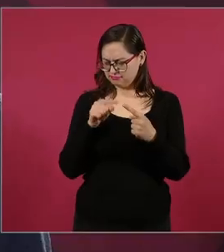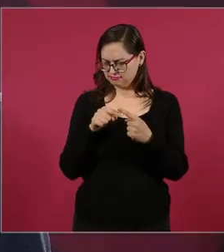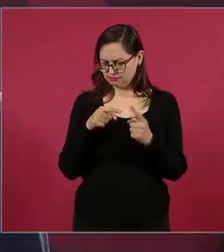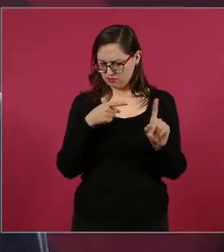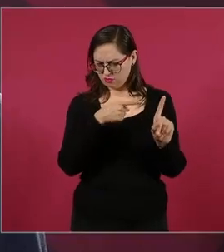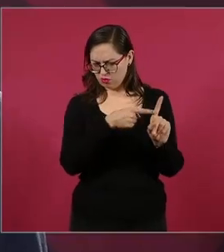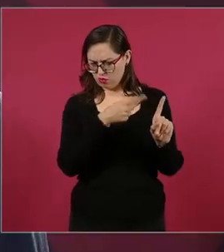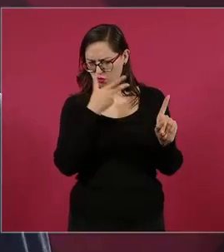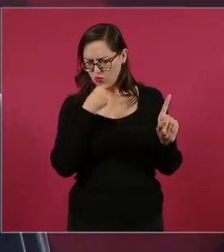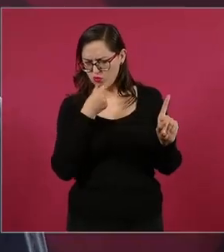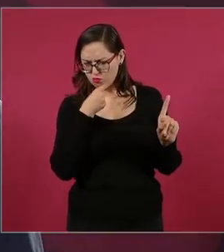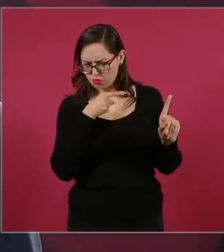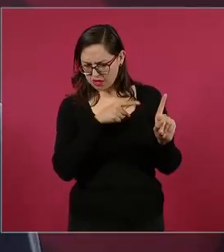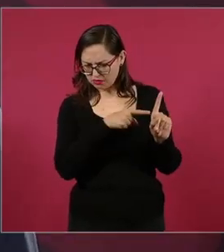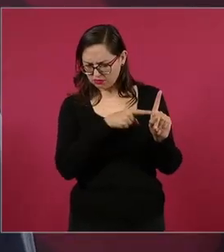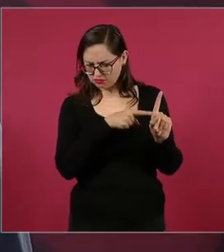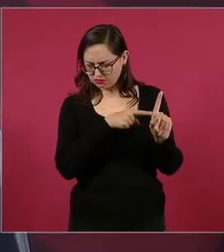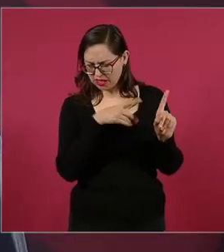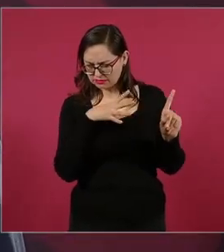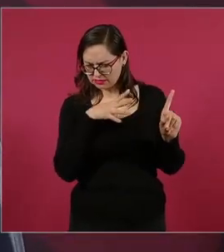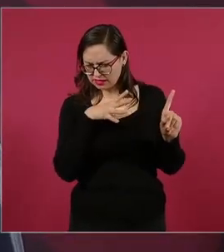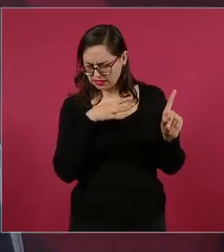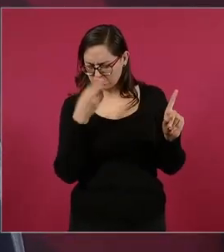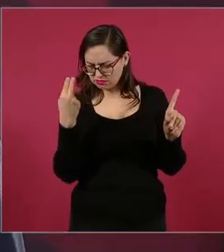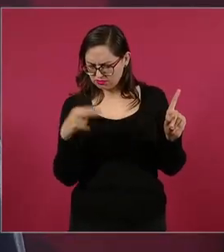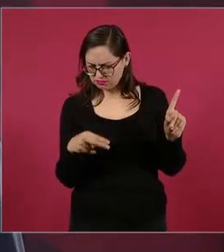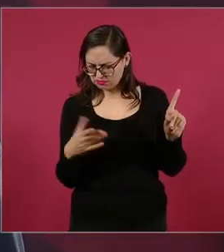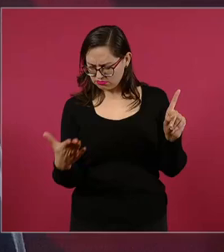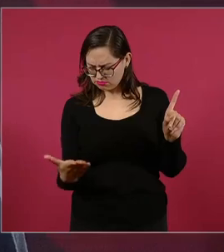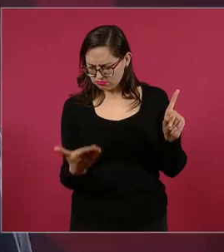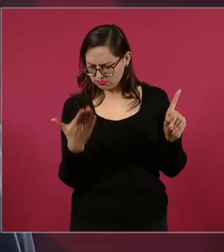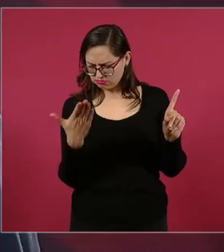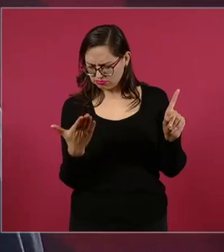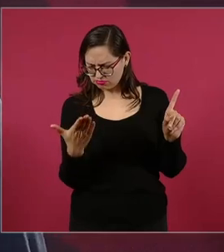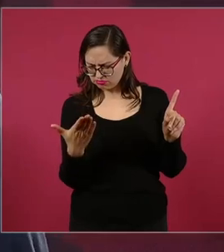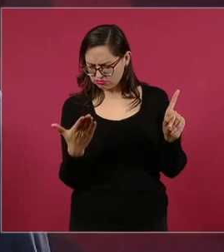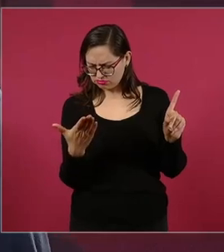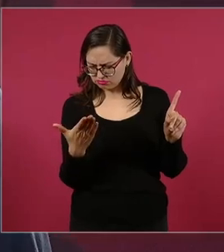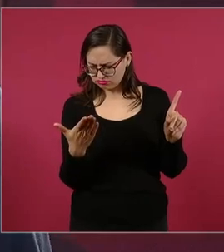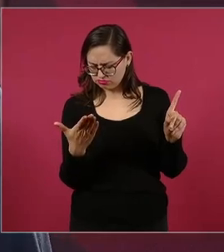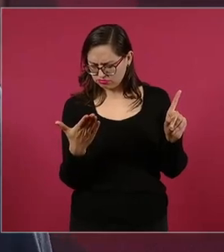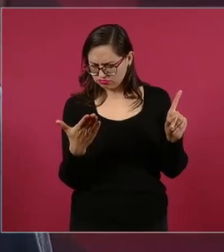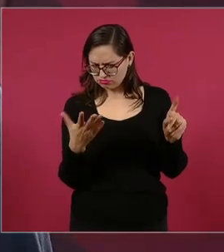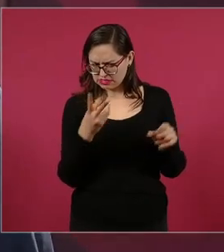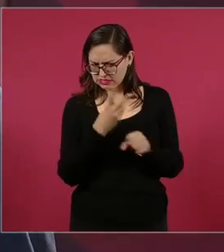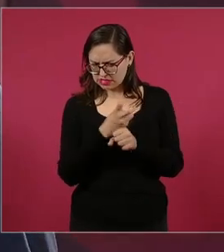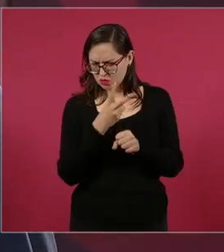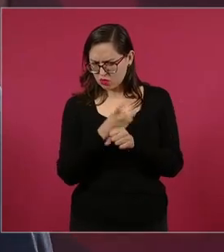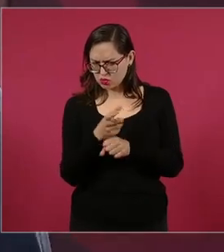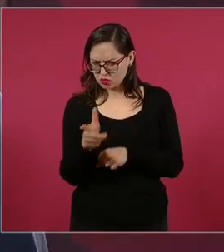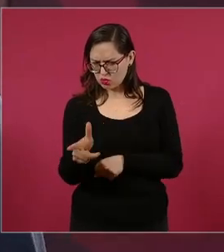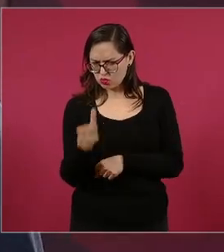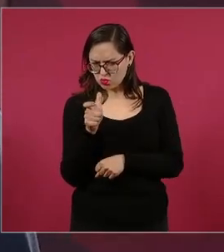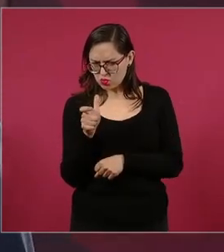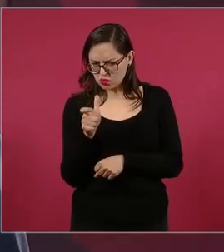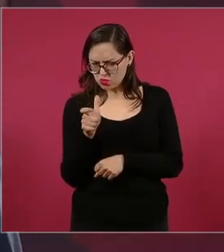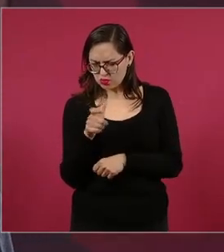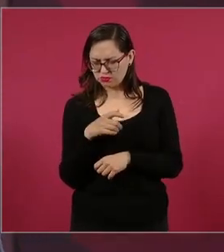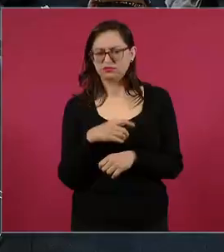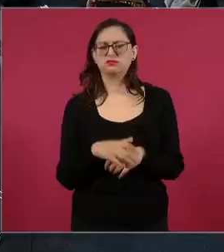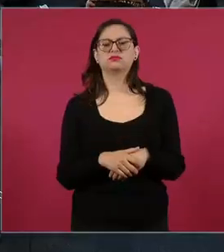en esa investigación de que hubo un segundo tirador y que